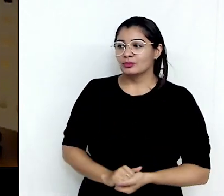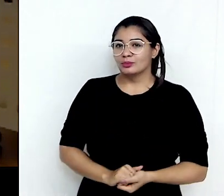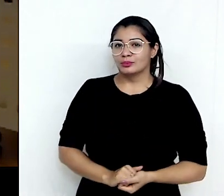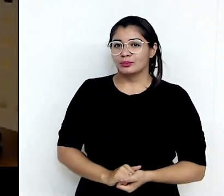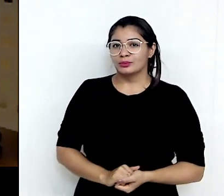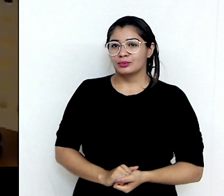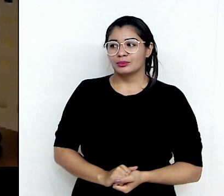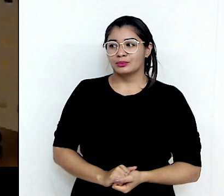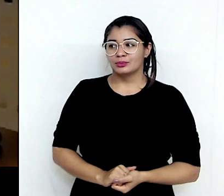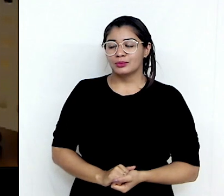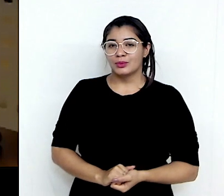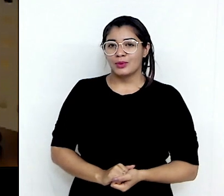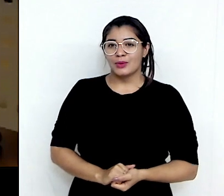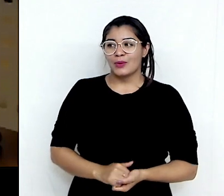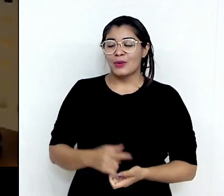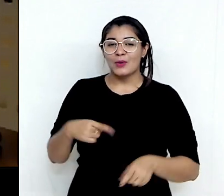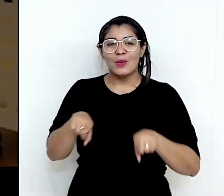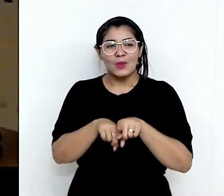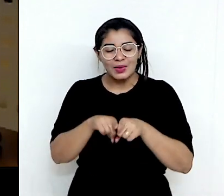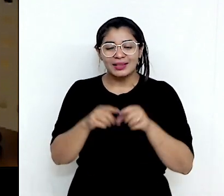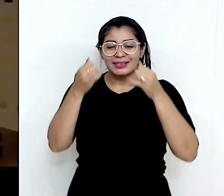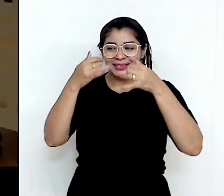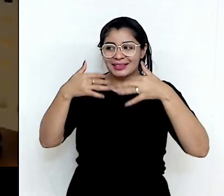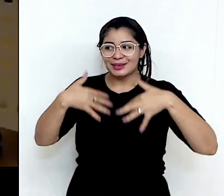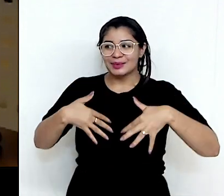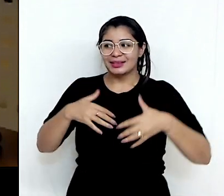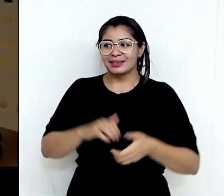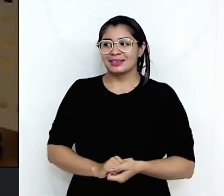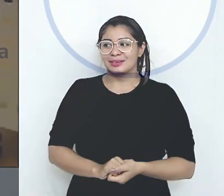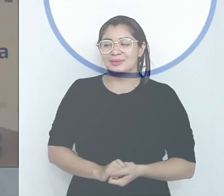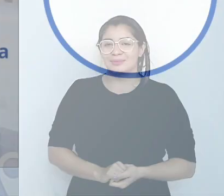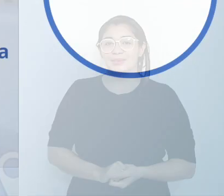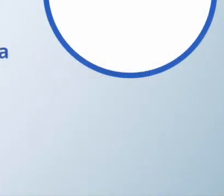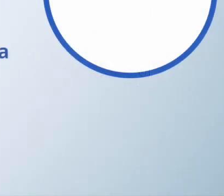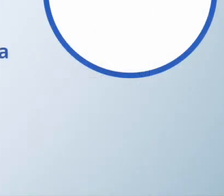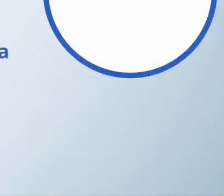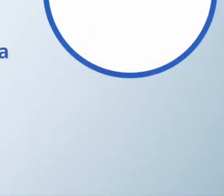la solidez de este proyecto y acompañará su desarrollo. Muchas gracias.